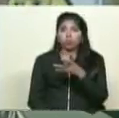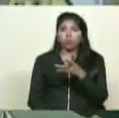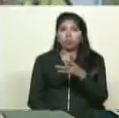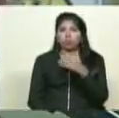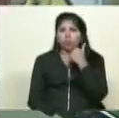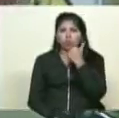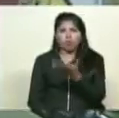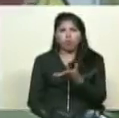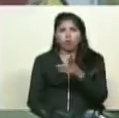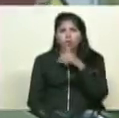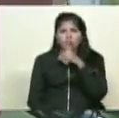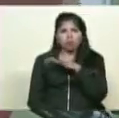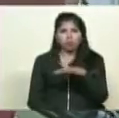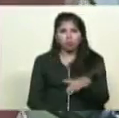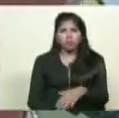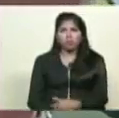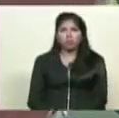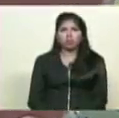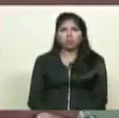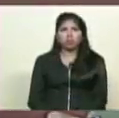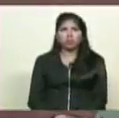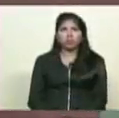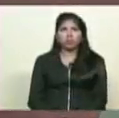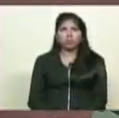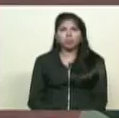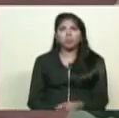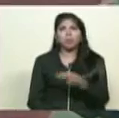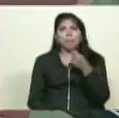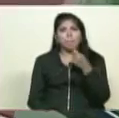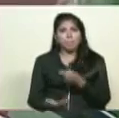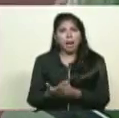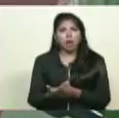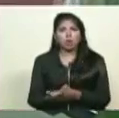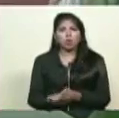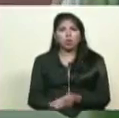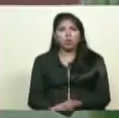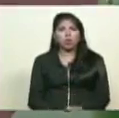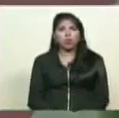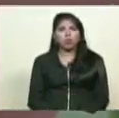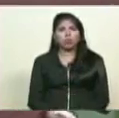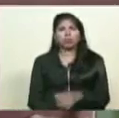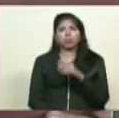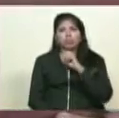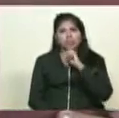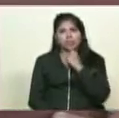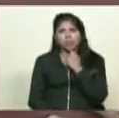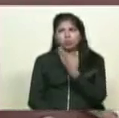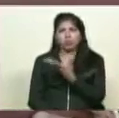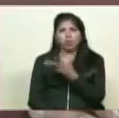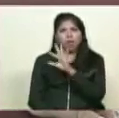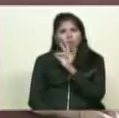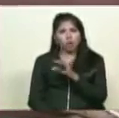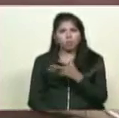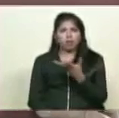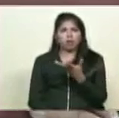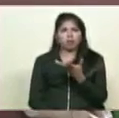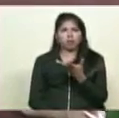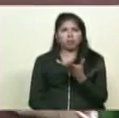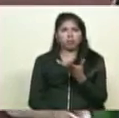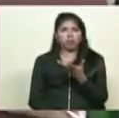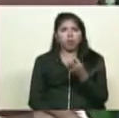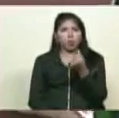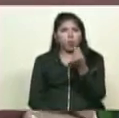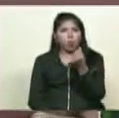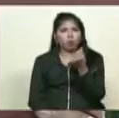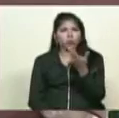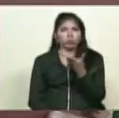grosera confiscación del salario jamás vista. Mantienen en secreto su estructura de costo para